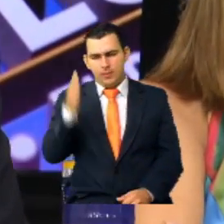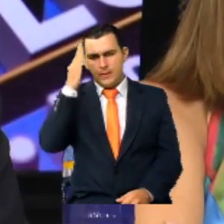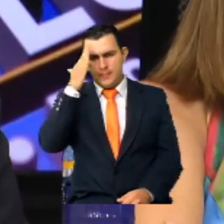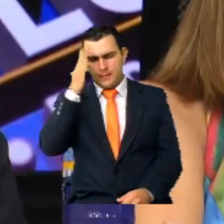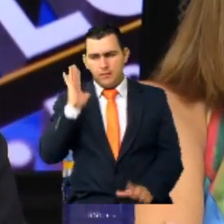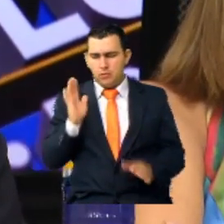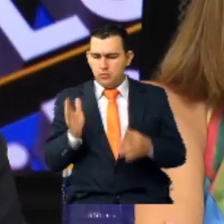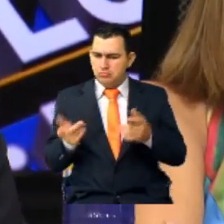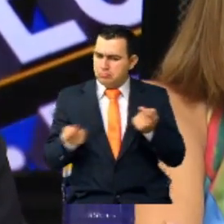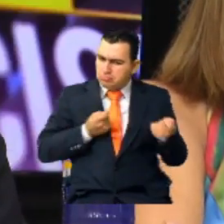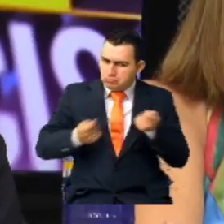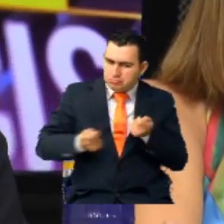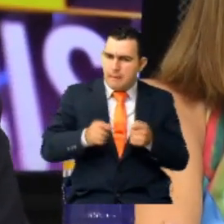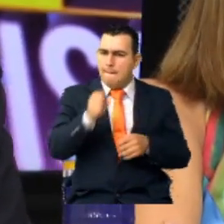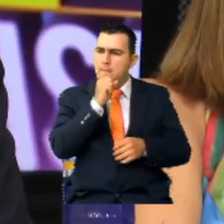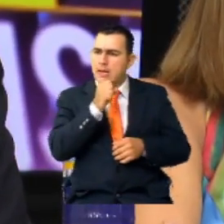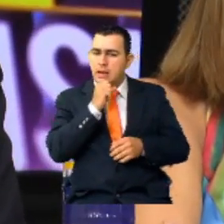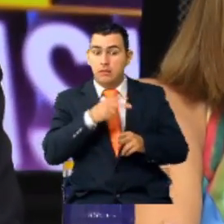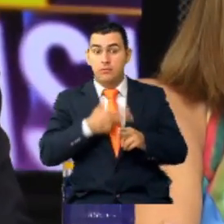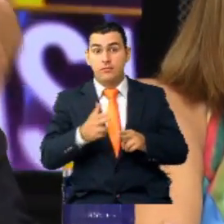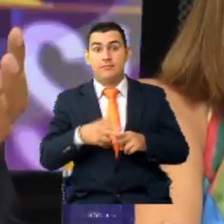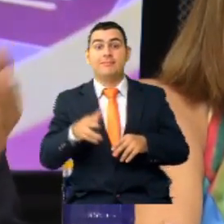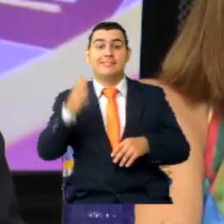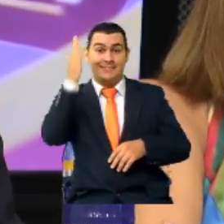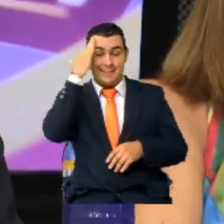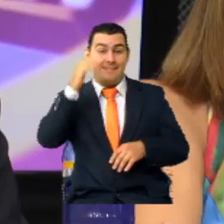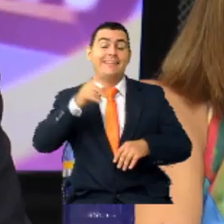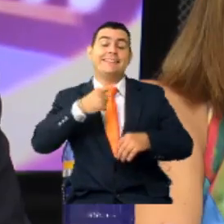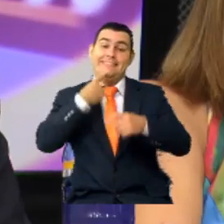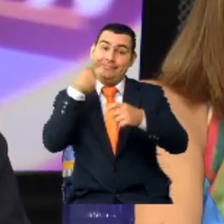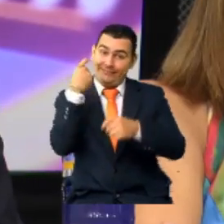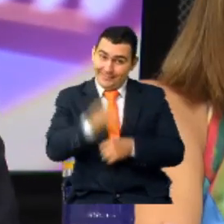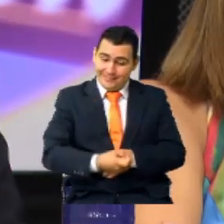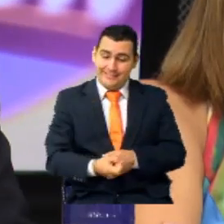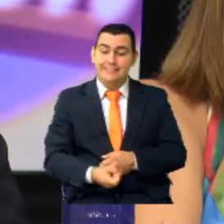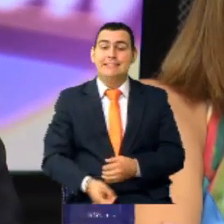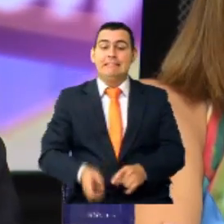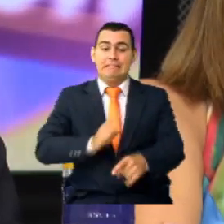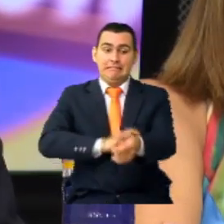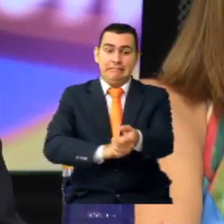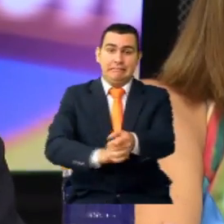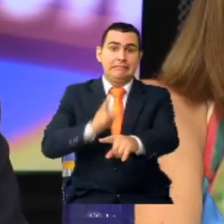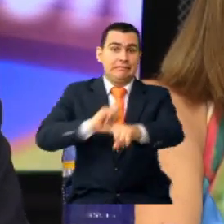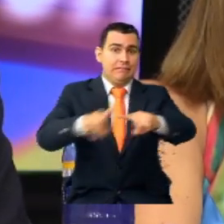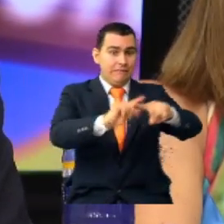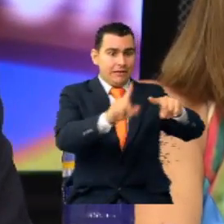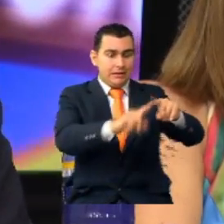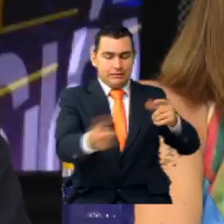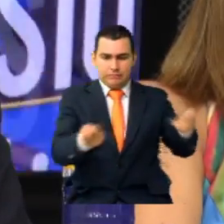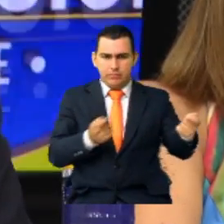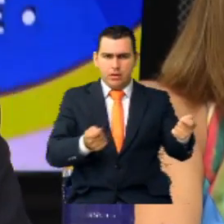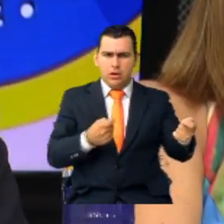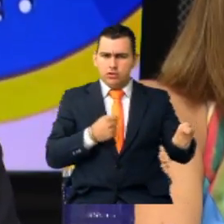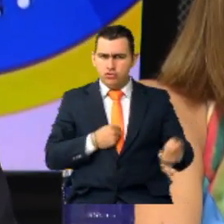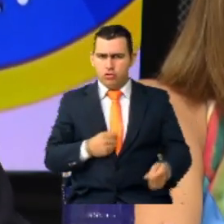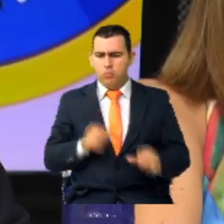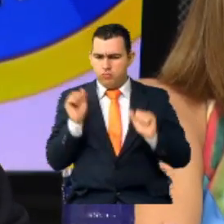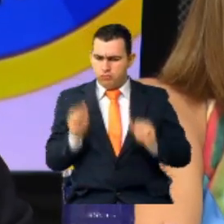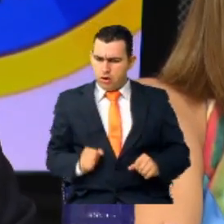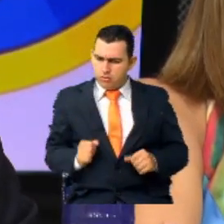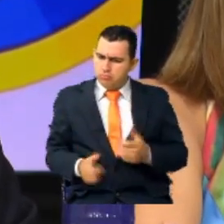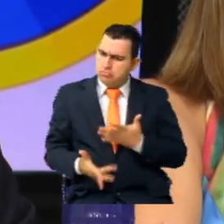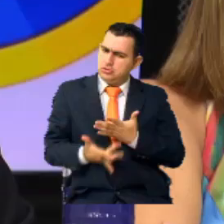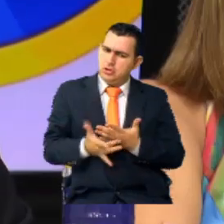Bermeja es complejo por todas las características que ello tiene. ¿Usted estaría en la disposición de continuar estudiando para ir formándose en